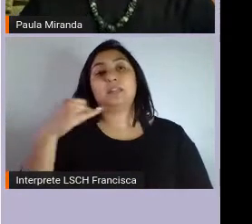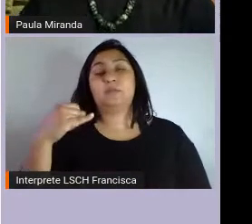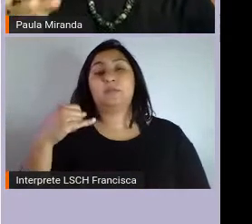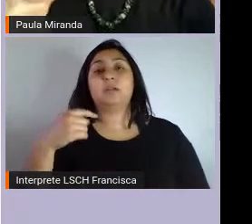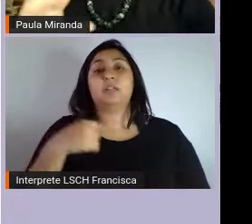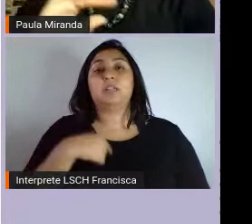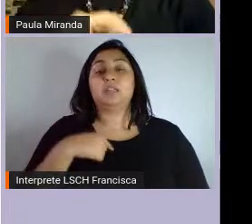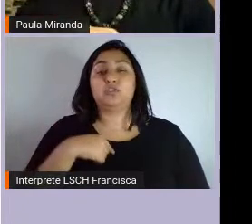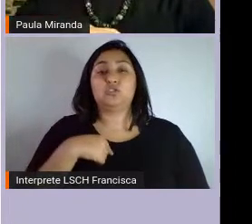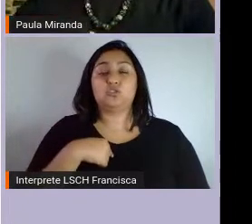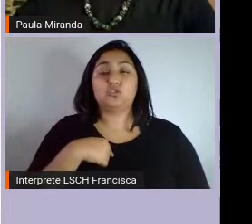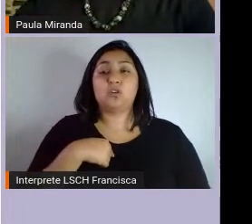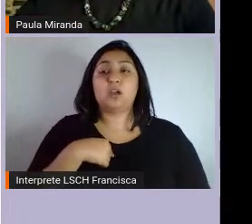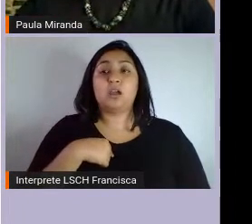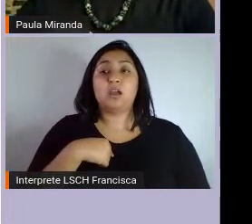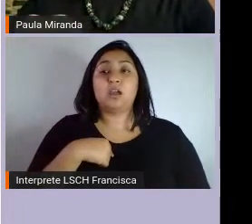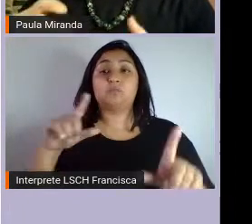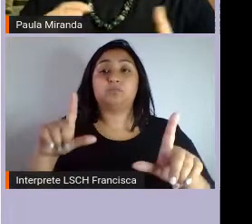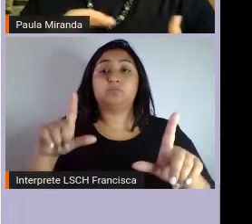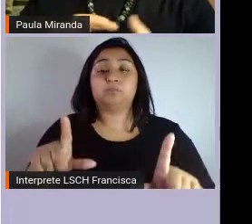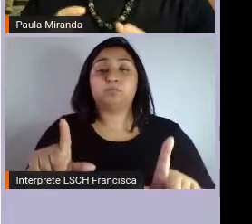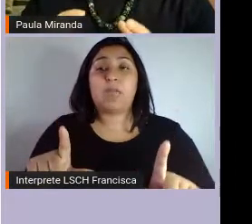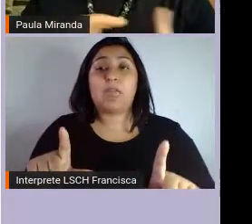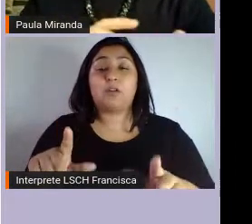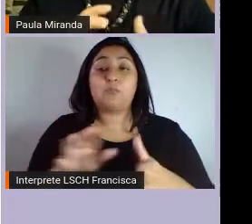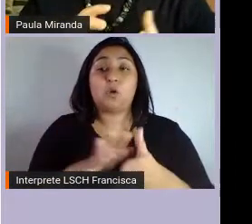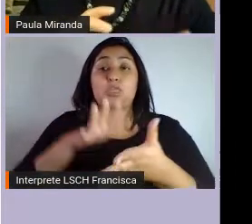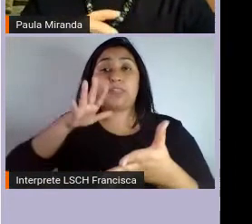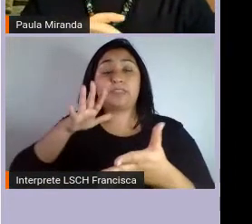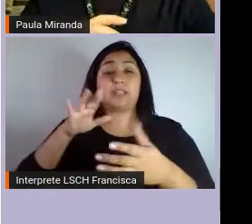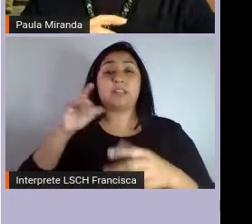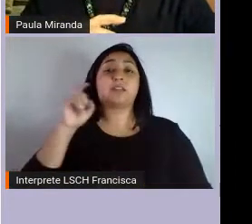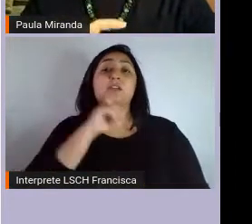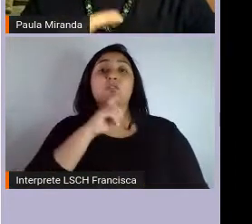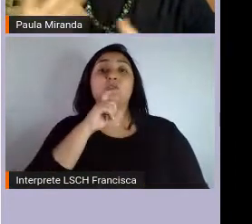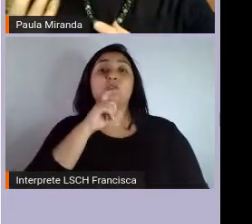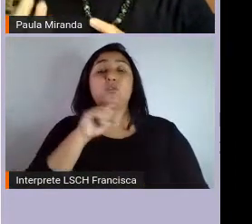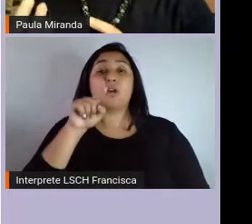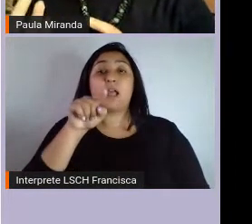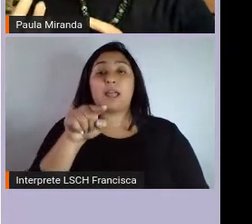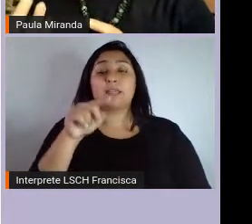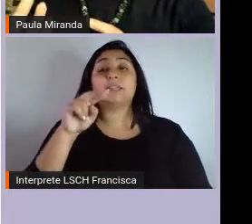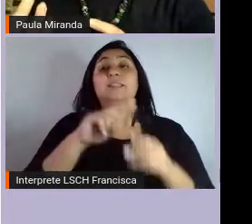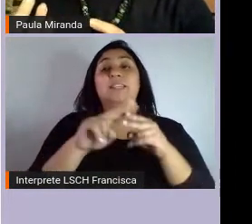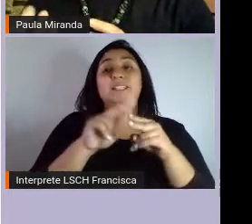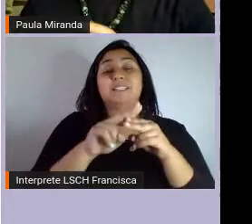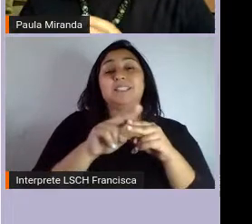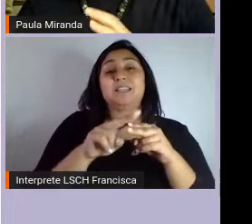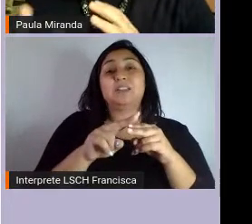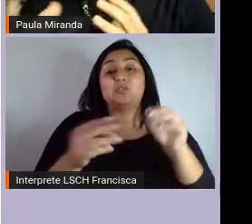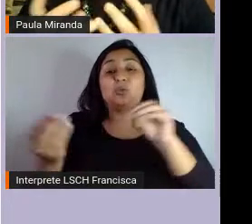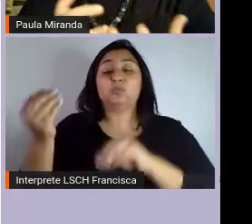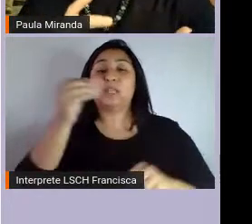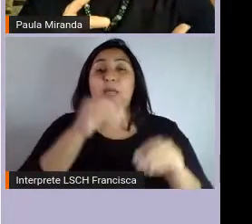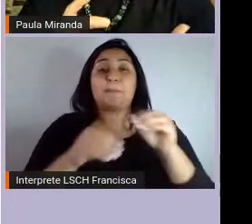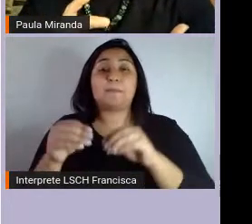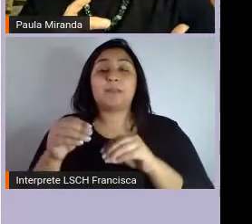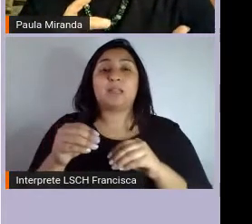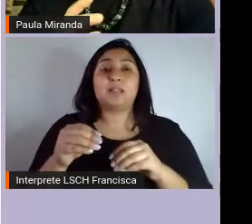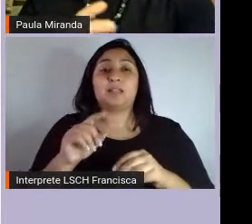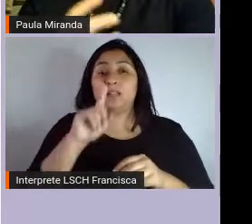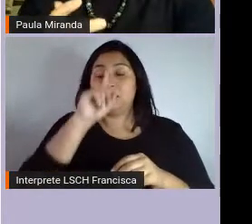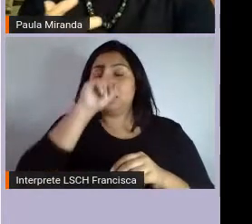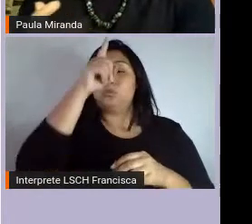porque ella claramente está haciendo un mix ahí entre la tradición del canto y la